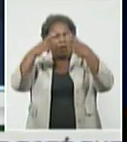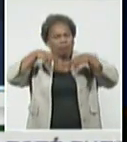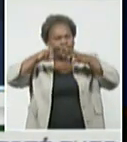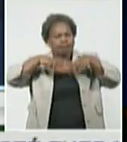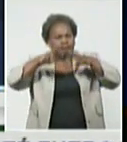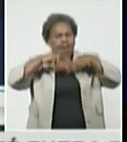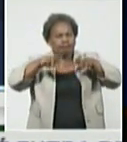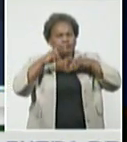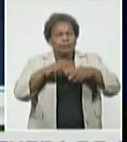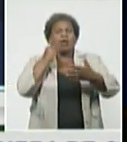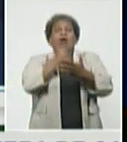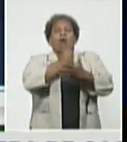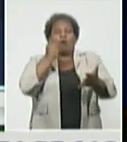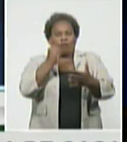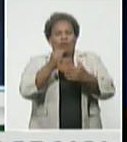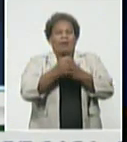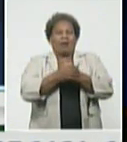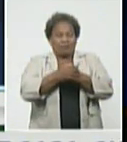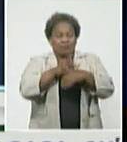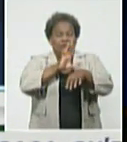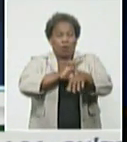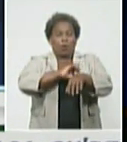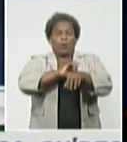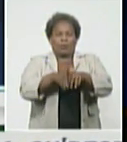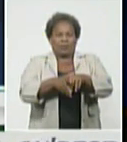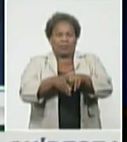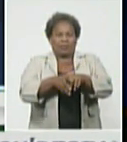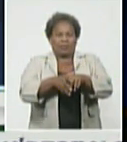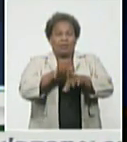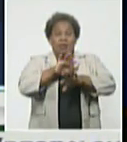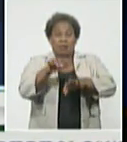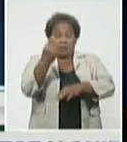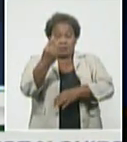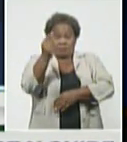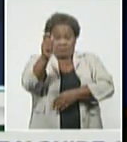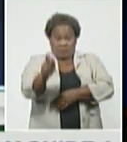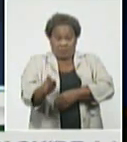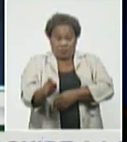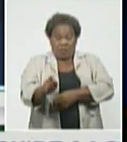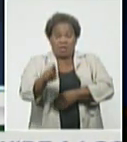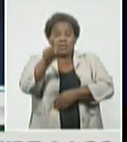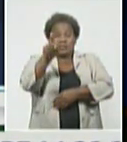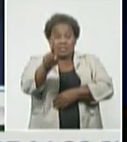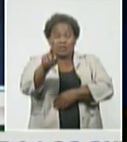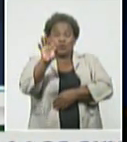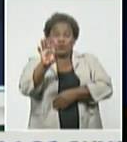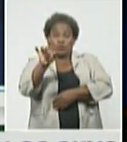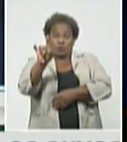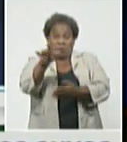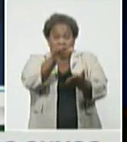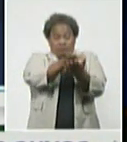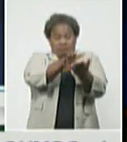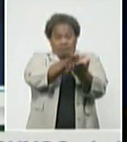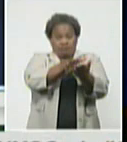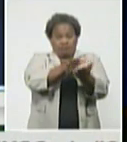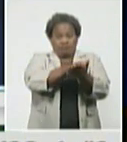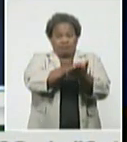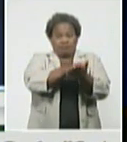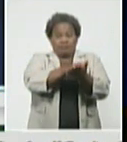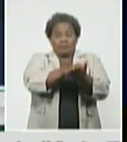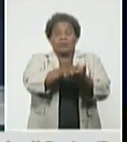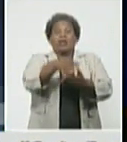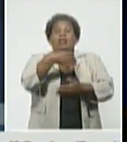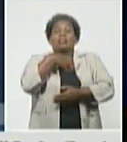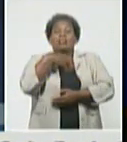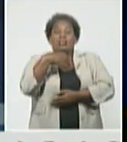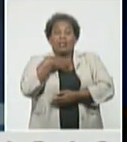se confirmó. Y de esta forma, con este caso, pues se acumulan 189 que han tenido como